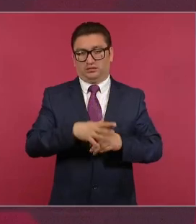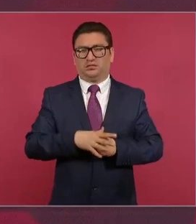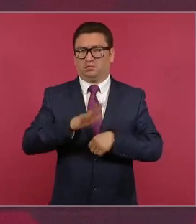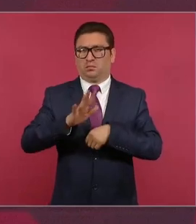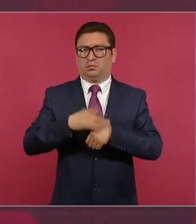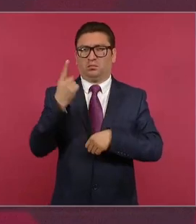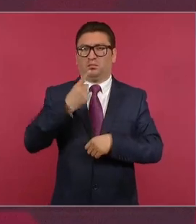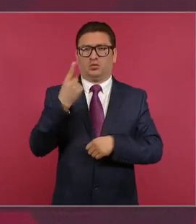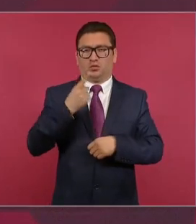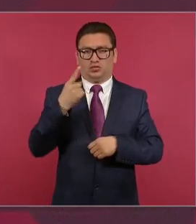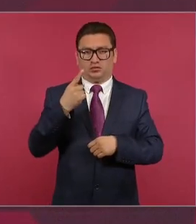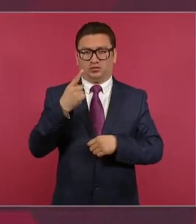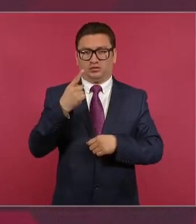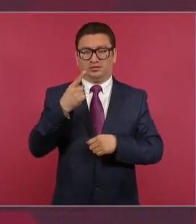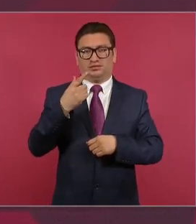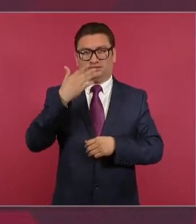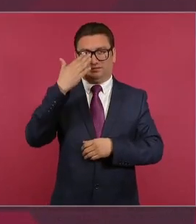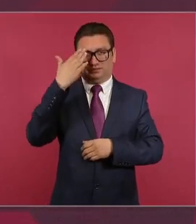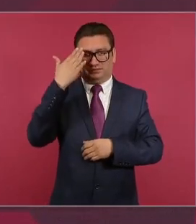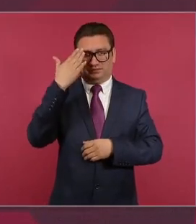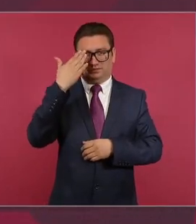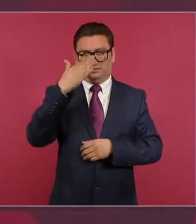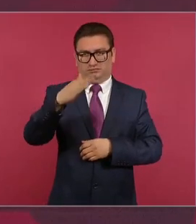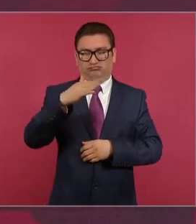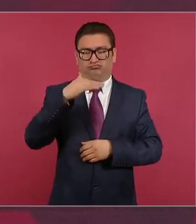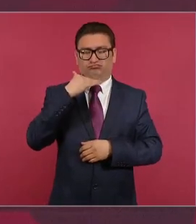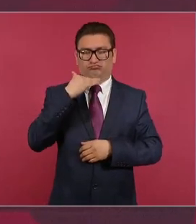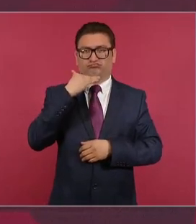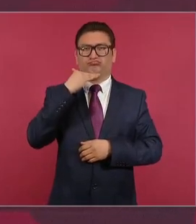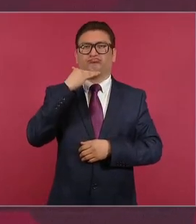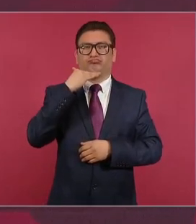porque con un poco de luz en la frente